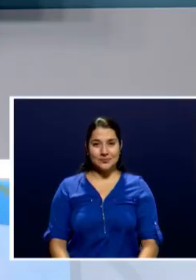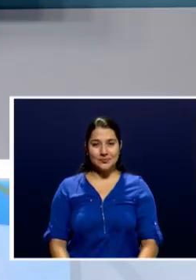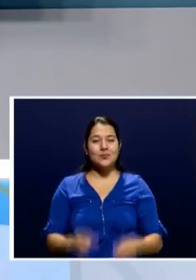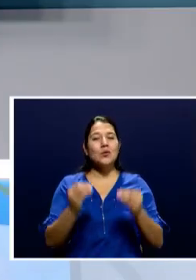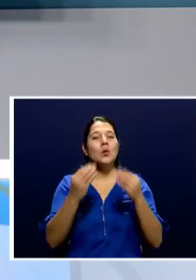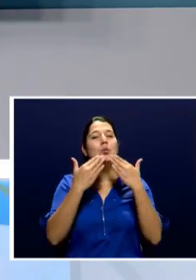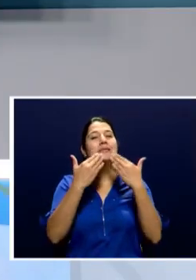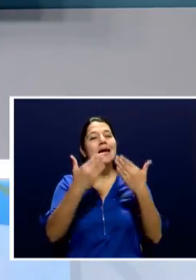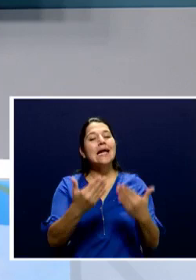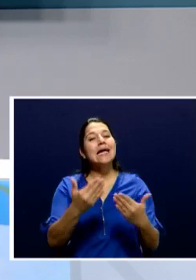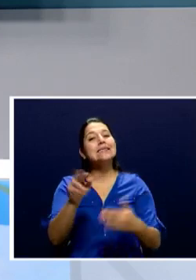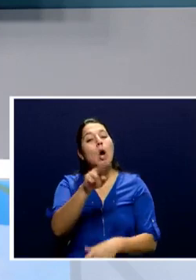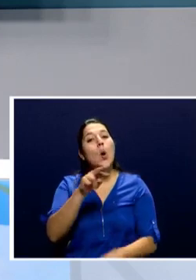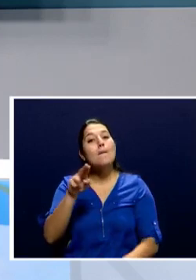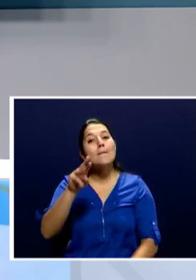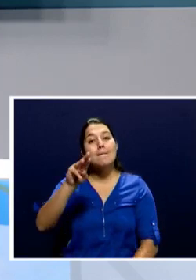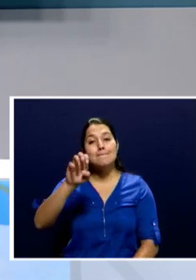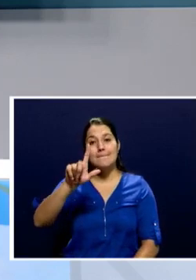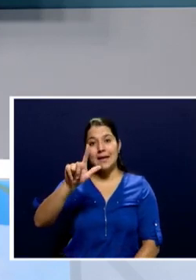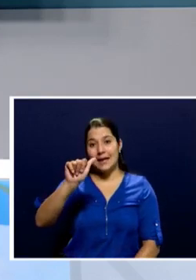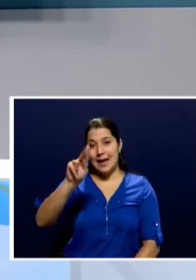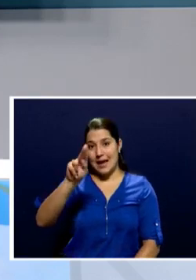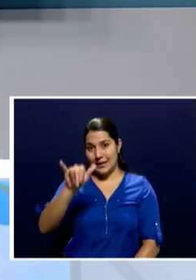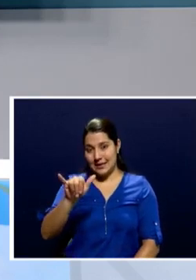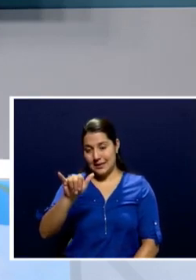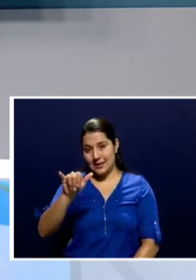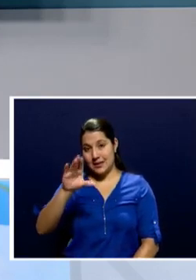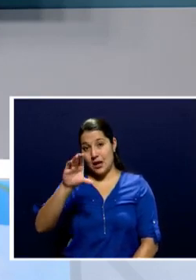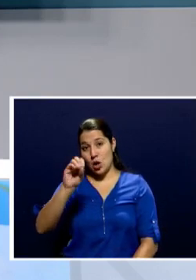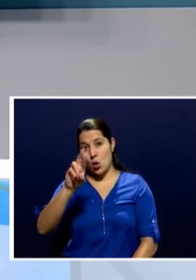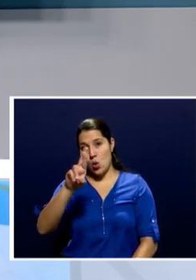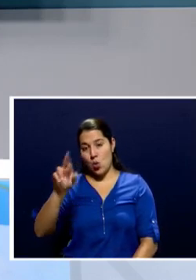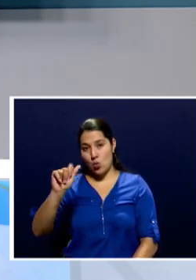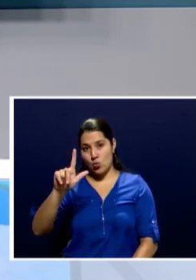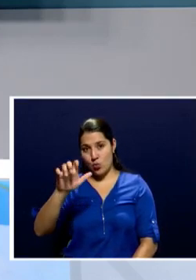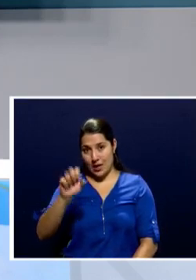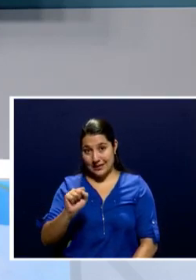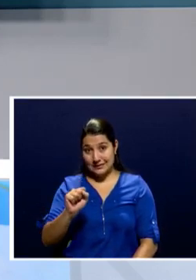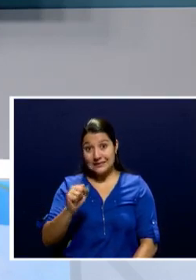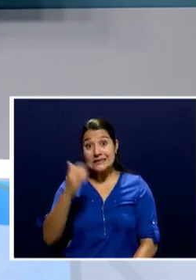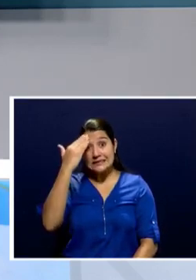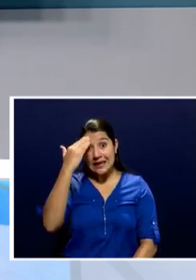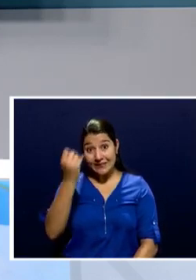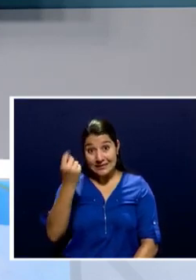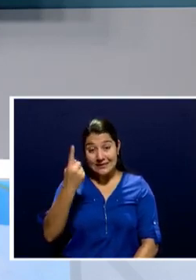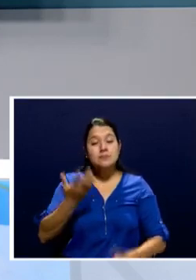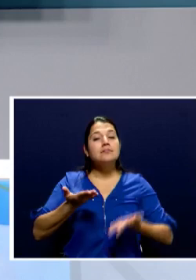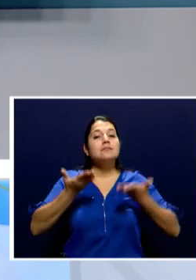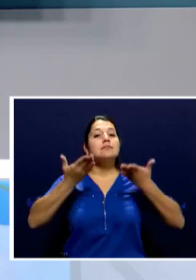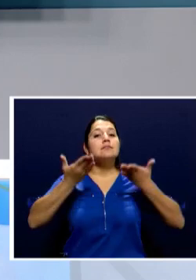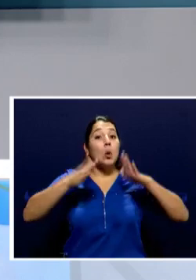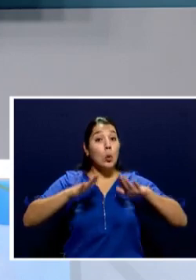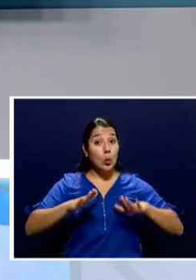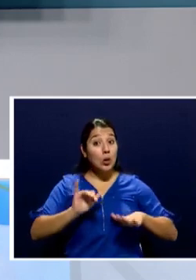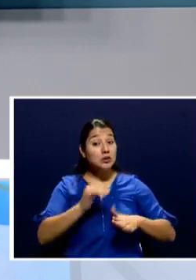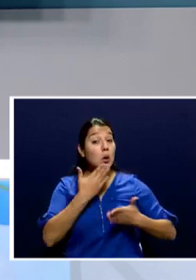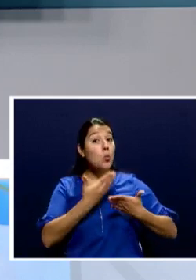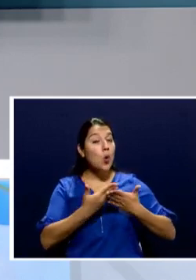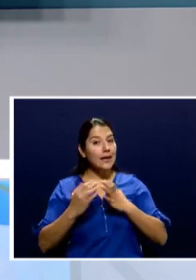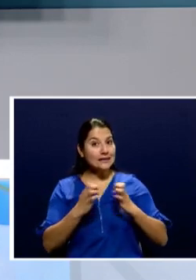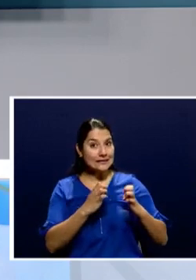Muchísimas gracias a nuestra compañera Melanie Corrales. Respirar puede ser una buena